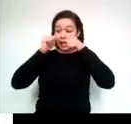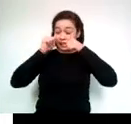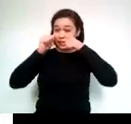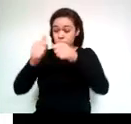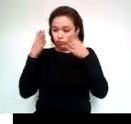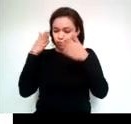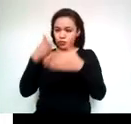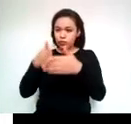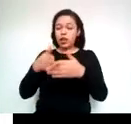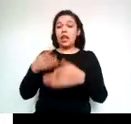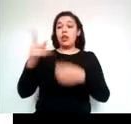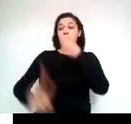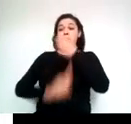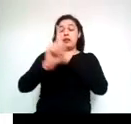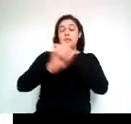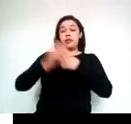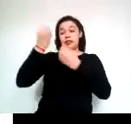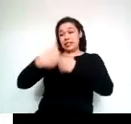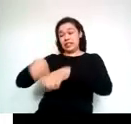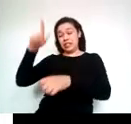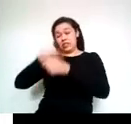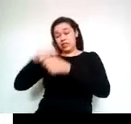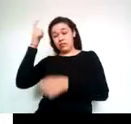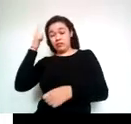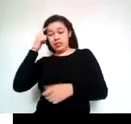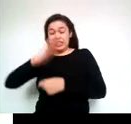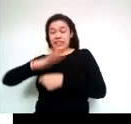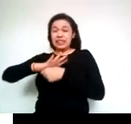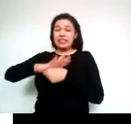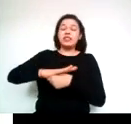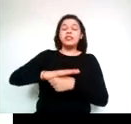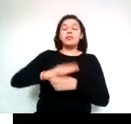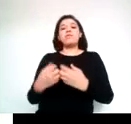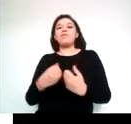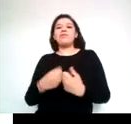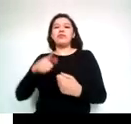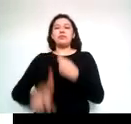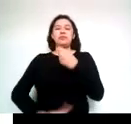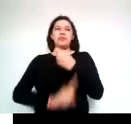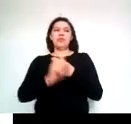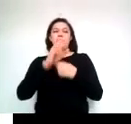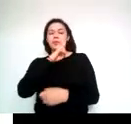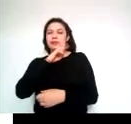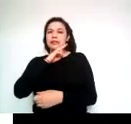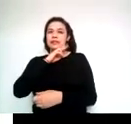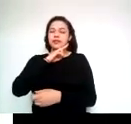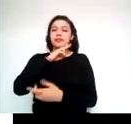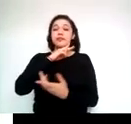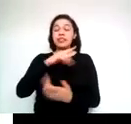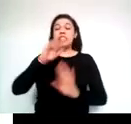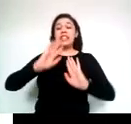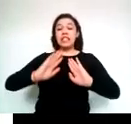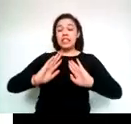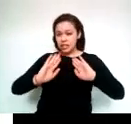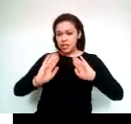riesgos psicosociales y el estrés comienzan a ser algo preocupante dentro de todas las instituciones. Este problema ya se convirtió en